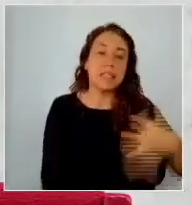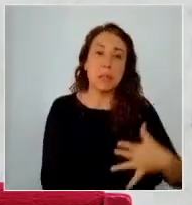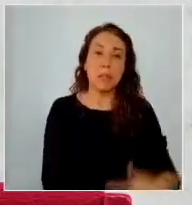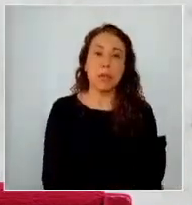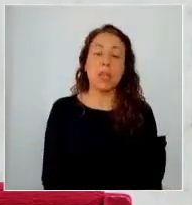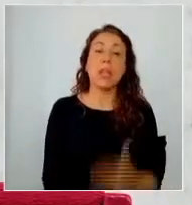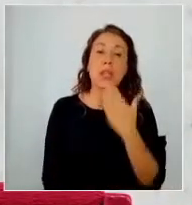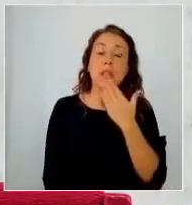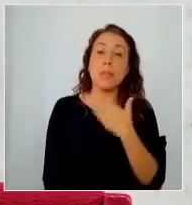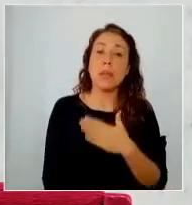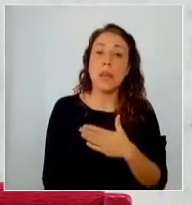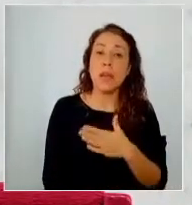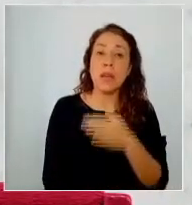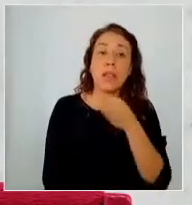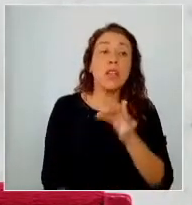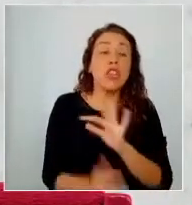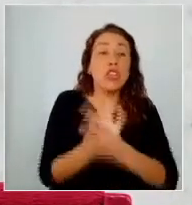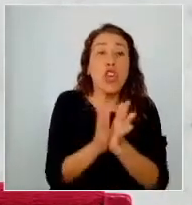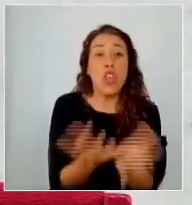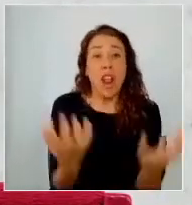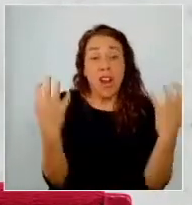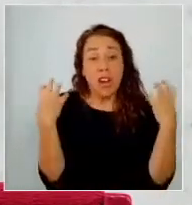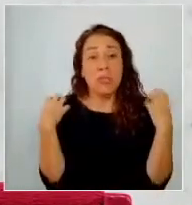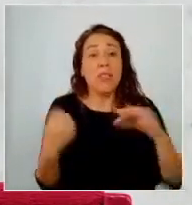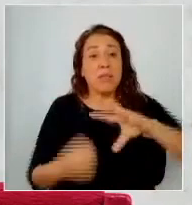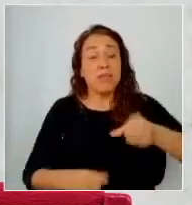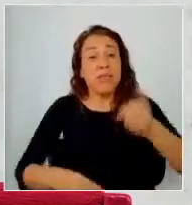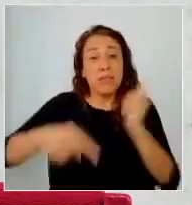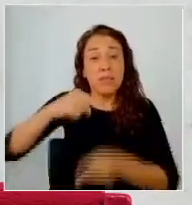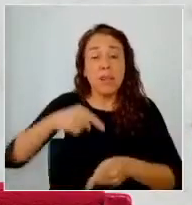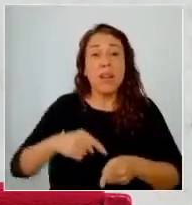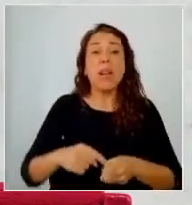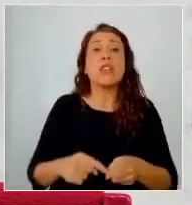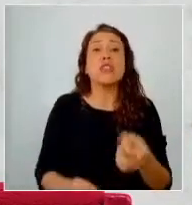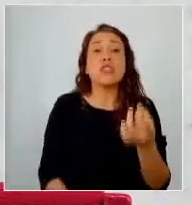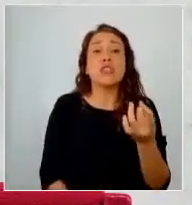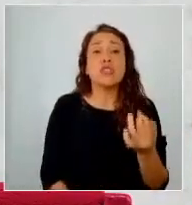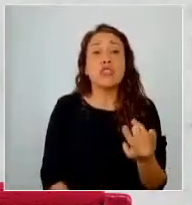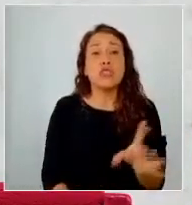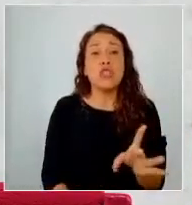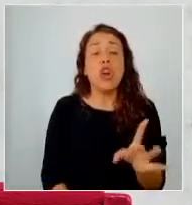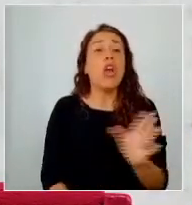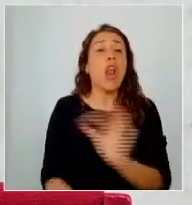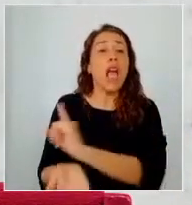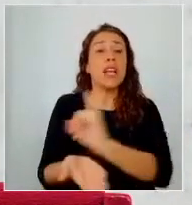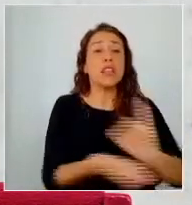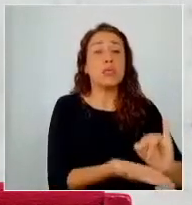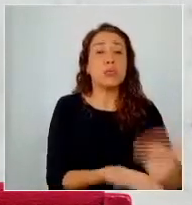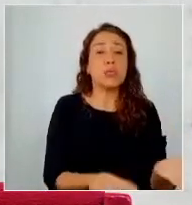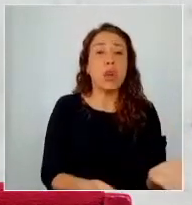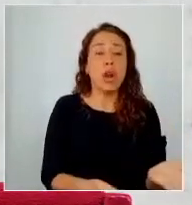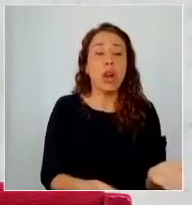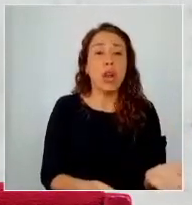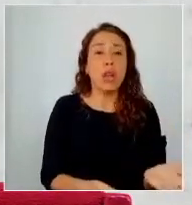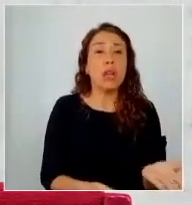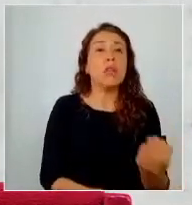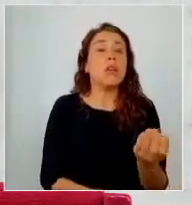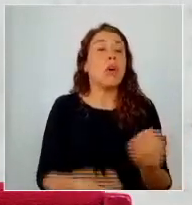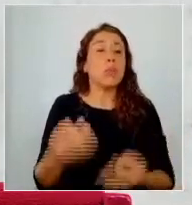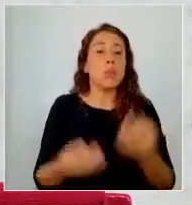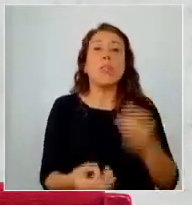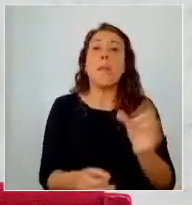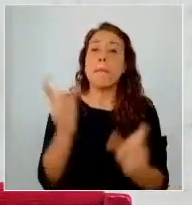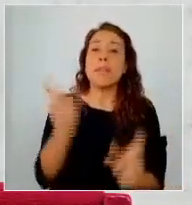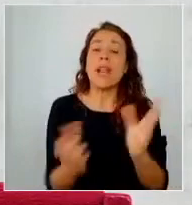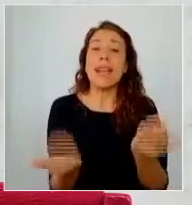todo el peso de la lucha contra la delincuencia decaiga sobre los hombros de nuestras instituciones policiales las personas necesitan que el estado